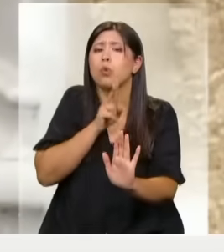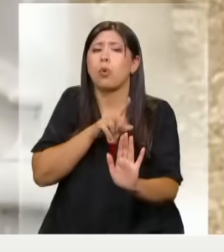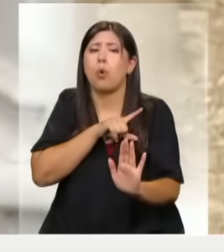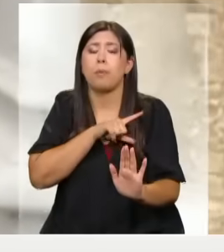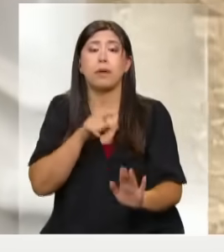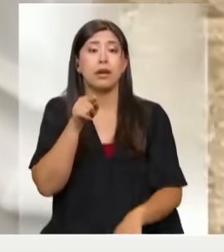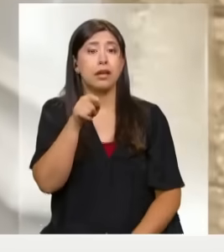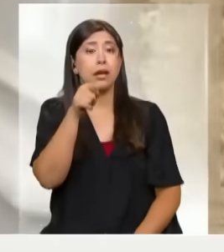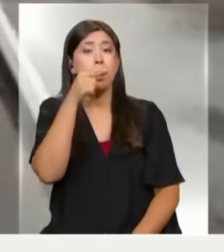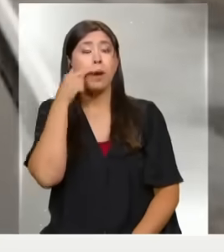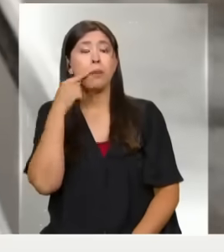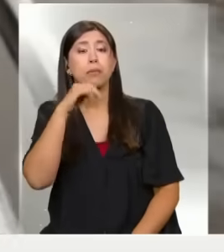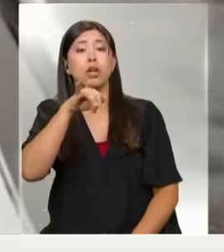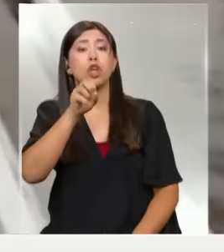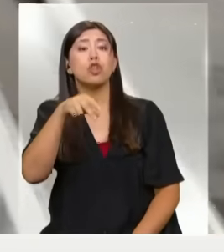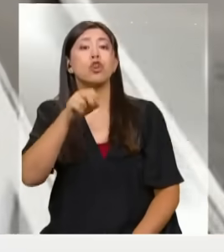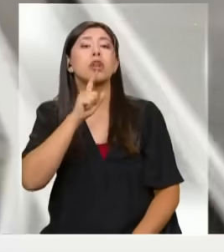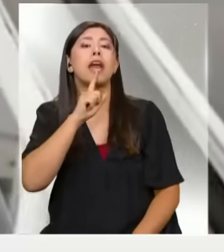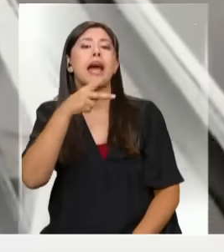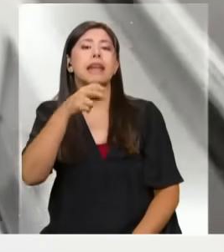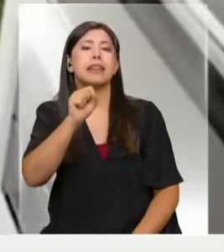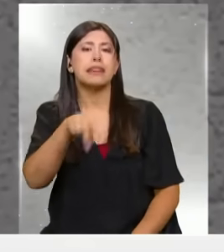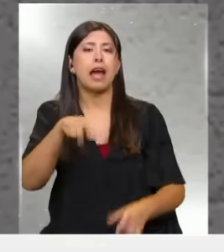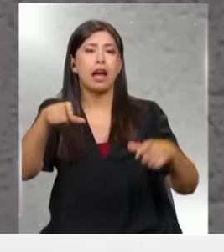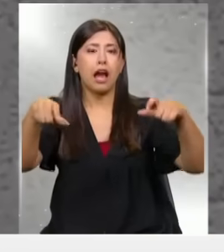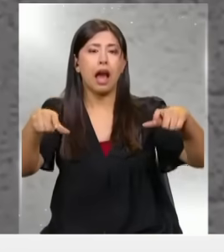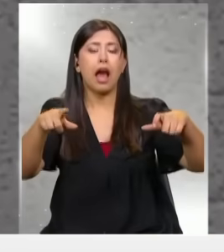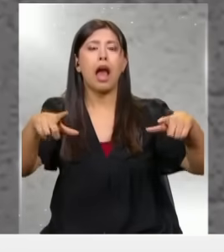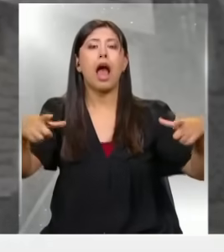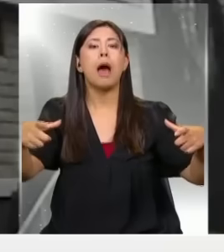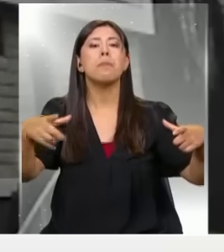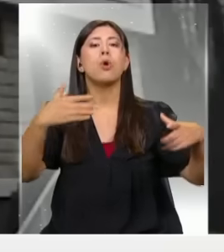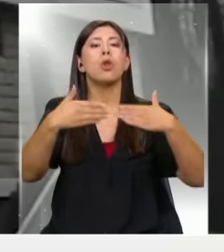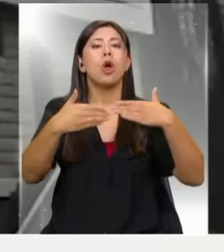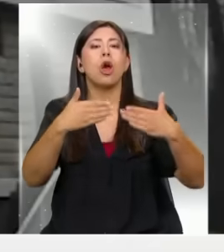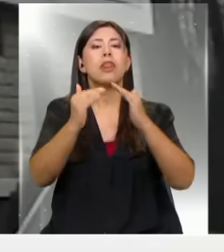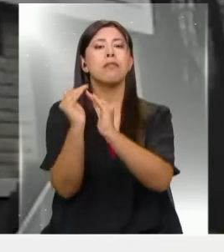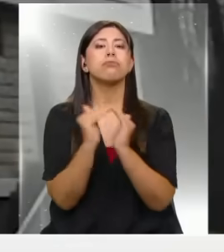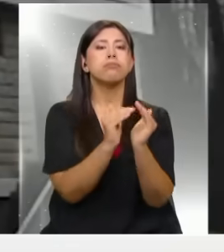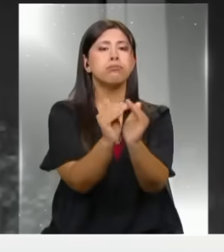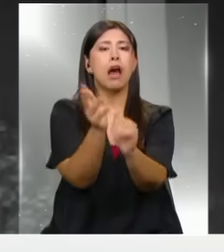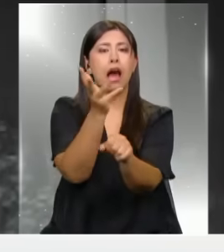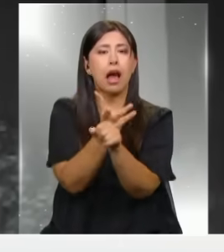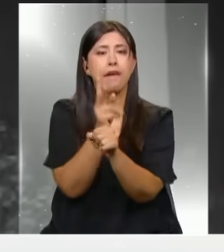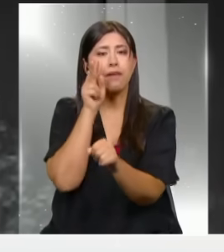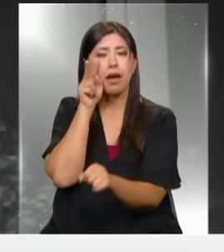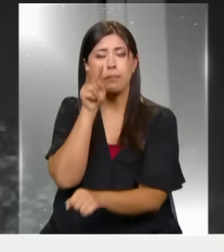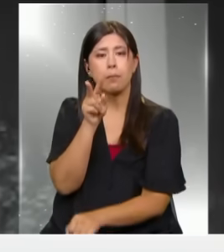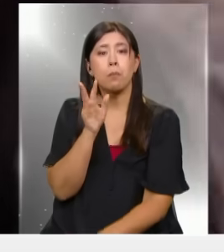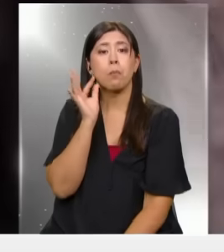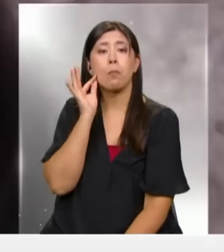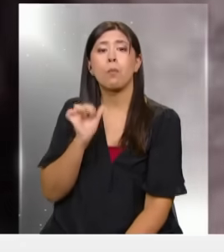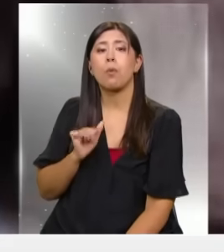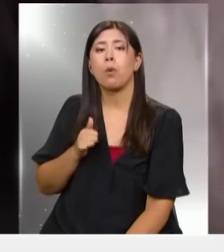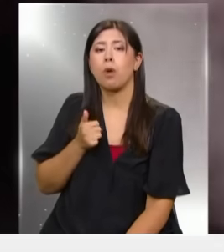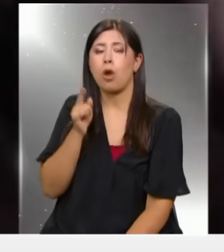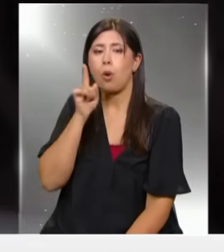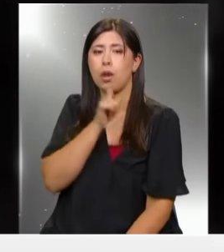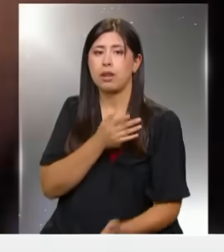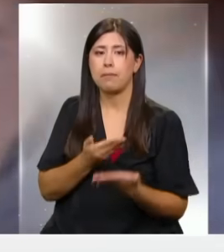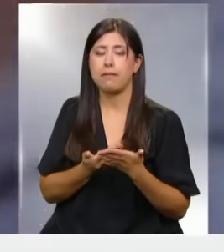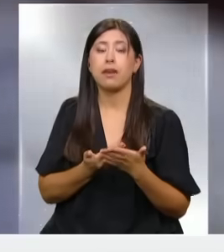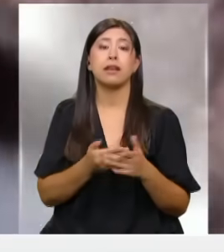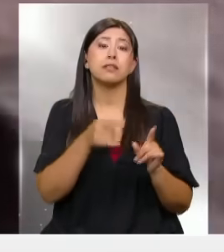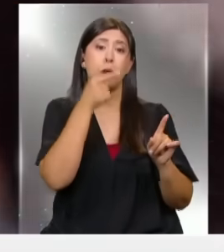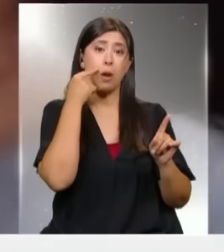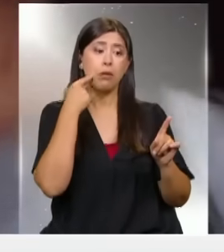declaró Jonathan Cote, el funcionario a cargo del campus de Besanzón, residencia en la cual se vio a Narumi por última vez. Él es una de las